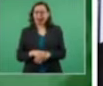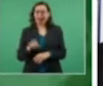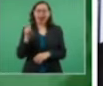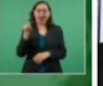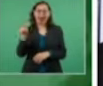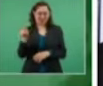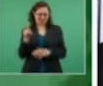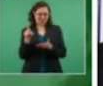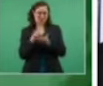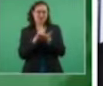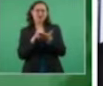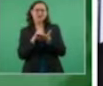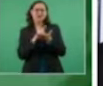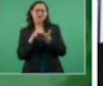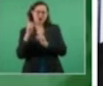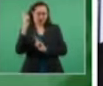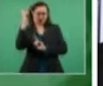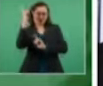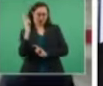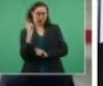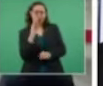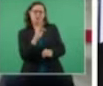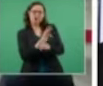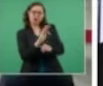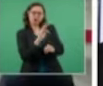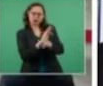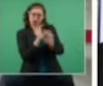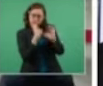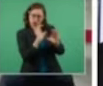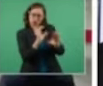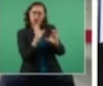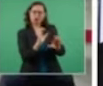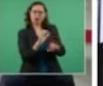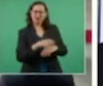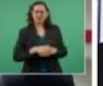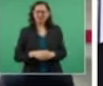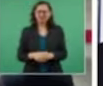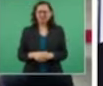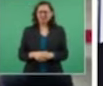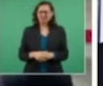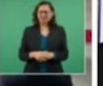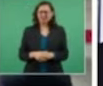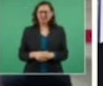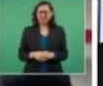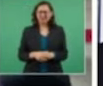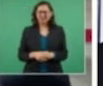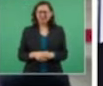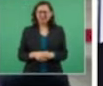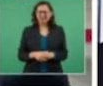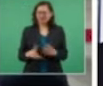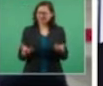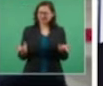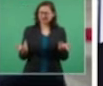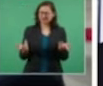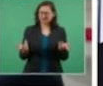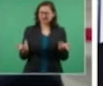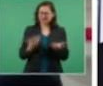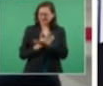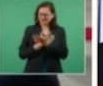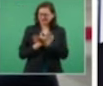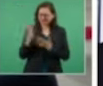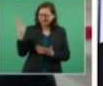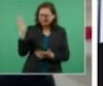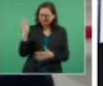mentiras. Entonces, Pepe, surge la pregunta, ¿cómo desde un lugar caracterizado por la abundancia de imprecisiones y, como decía, por no